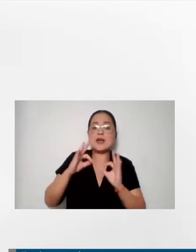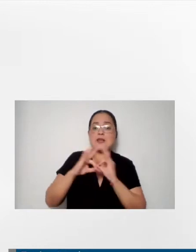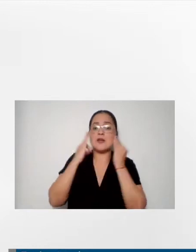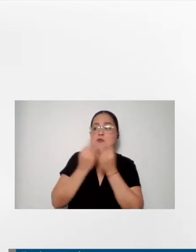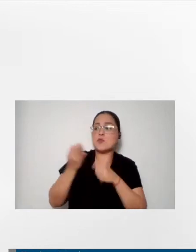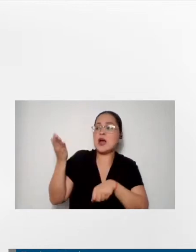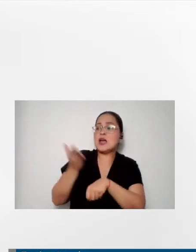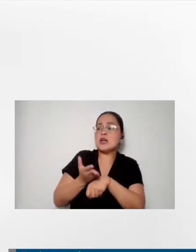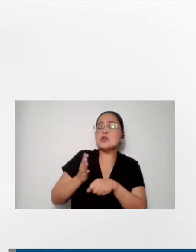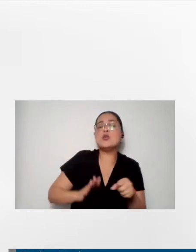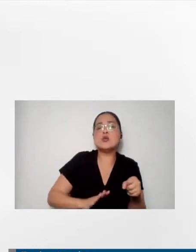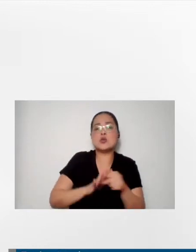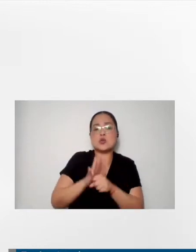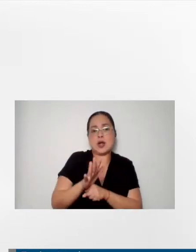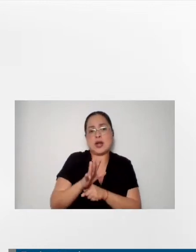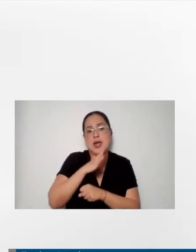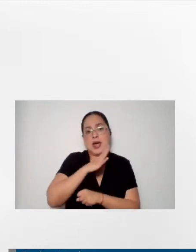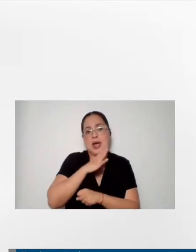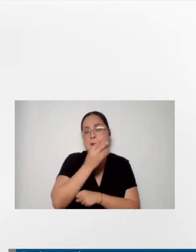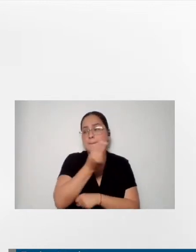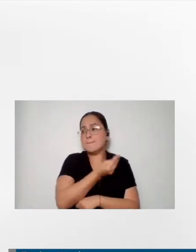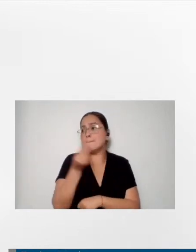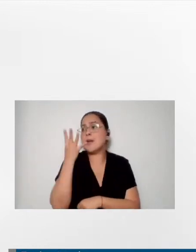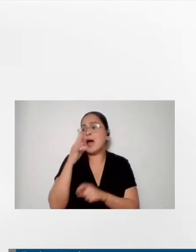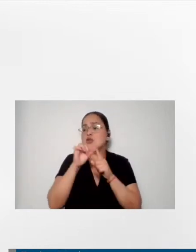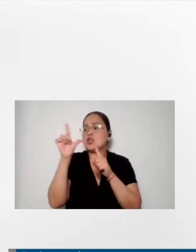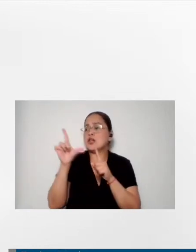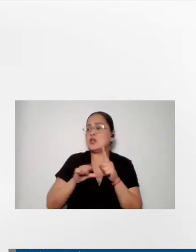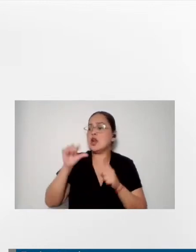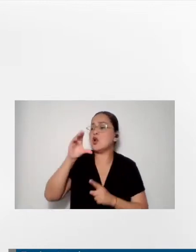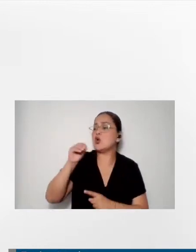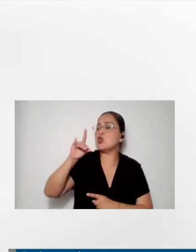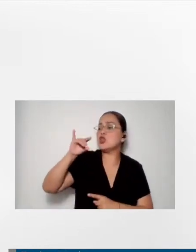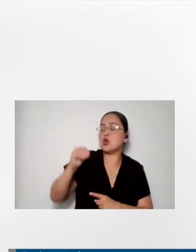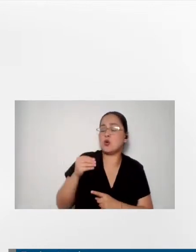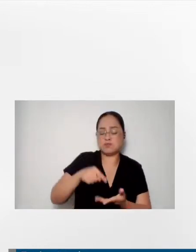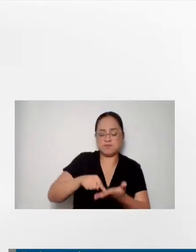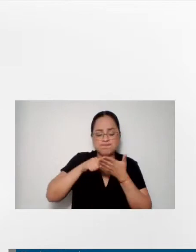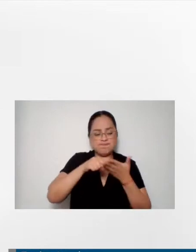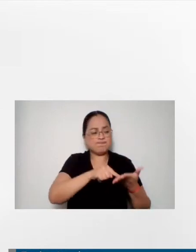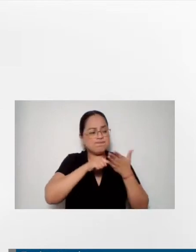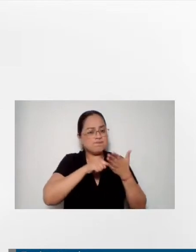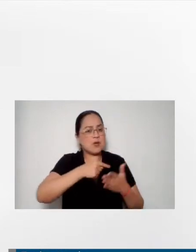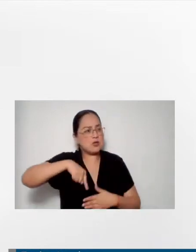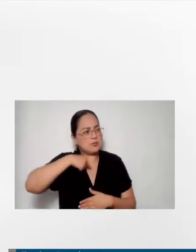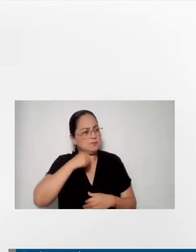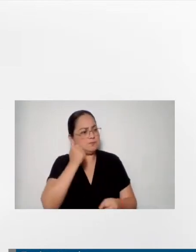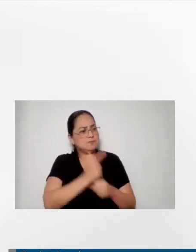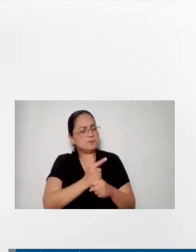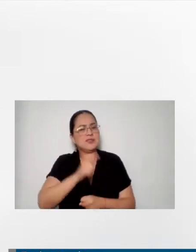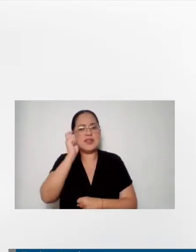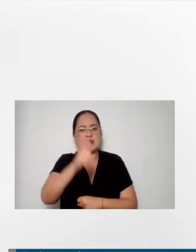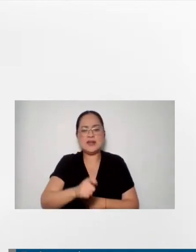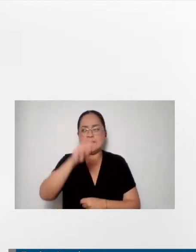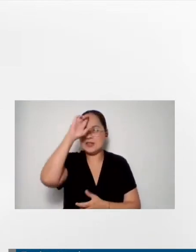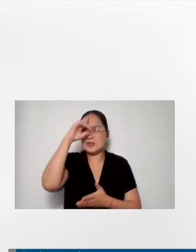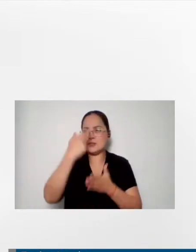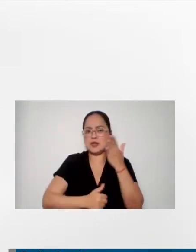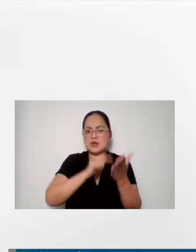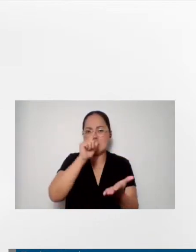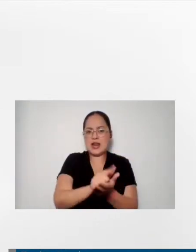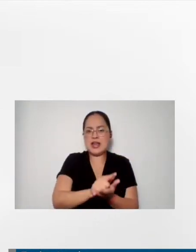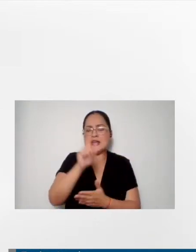diferentes códigos, y pues ahí nos va dando ciertos elementos como que para que sea un delito tiene que estar injustificado